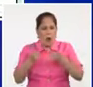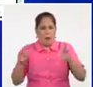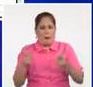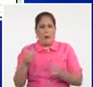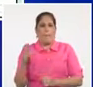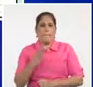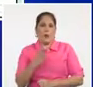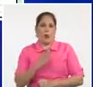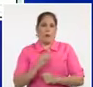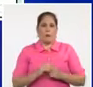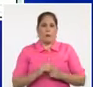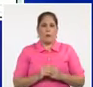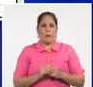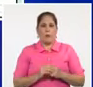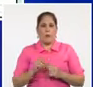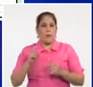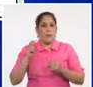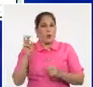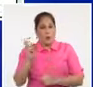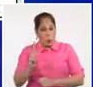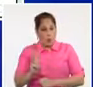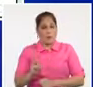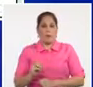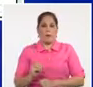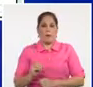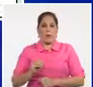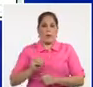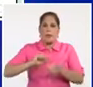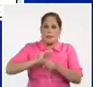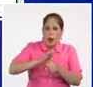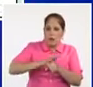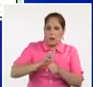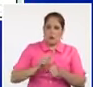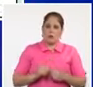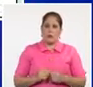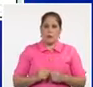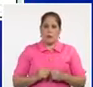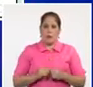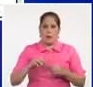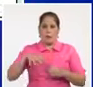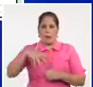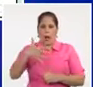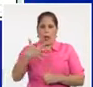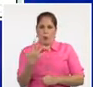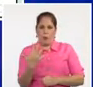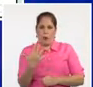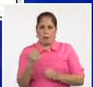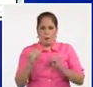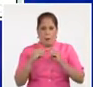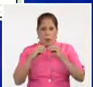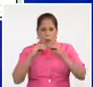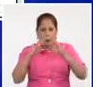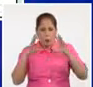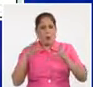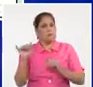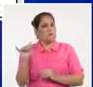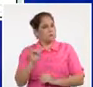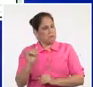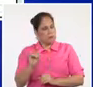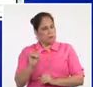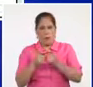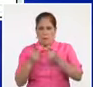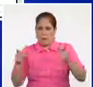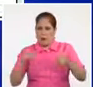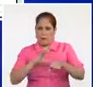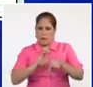Batabanó, Güines, San José de las Lajas y Madruga, como los de mayor tasa de